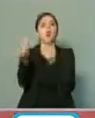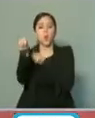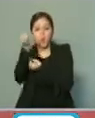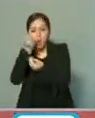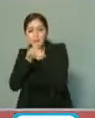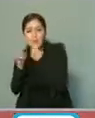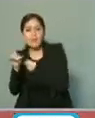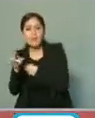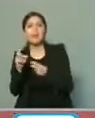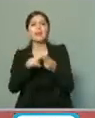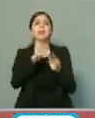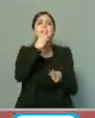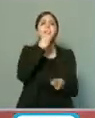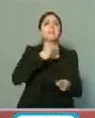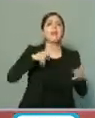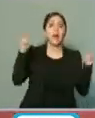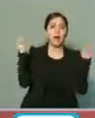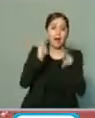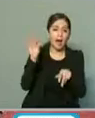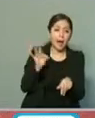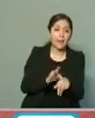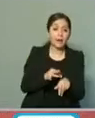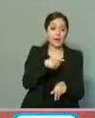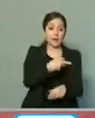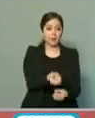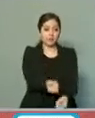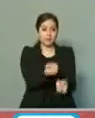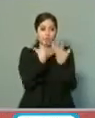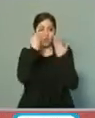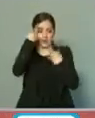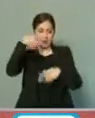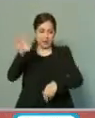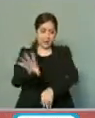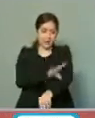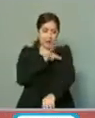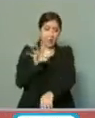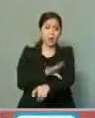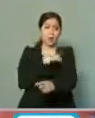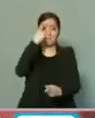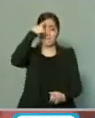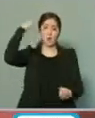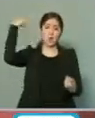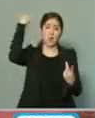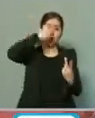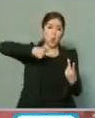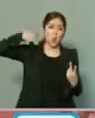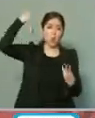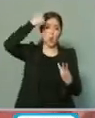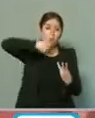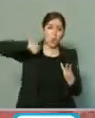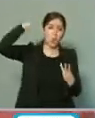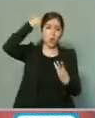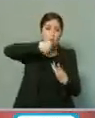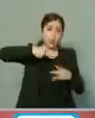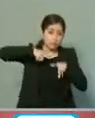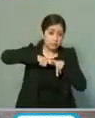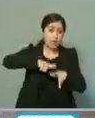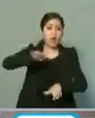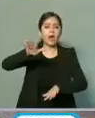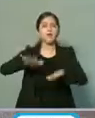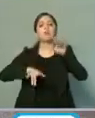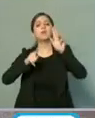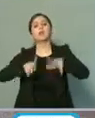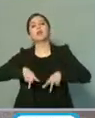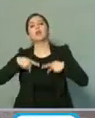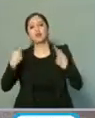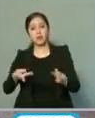dátiles, miel de abeja, todo esto que diera energía para poder durar horas Y que no te horas. hiciera sentir fatal, ¿no? Claro. Y que retomando todo